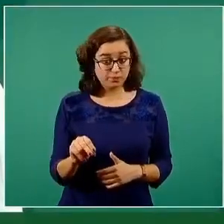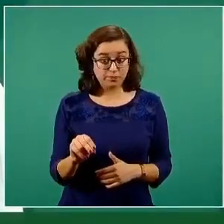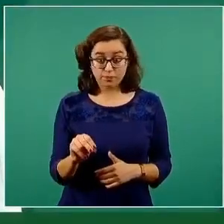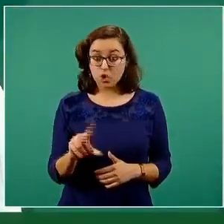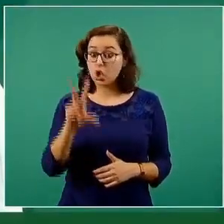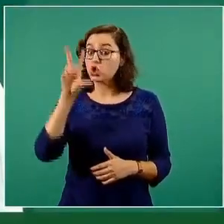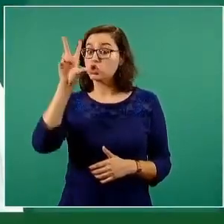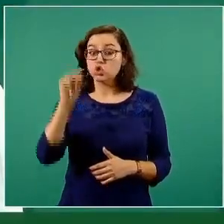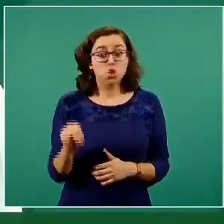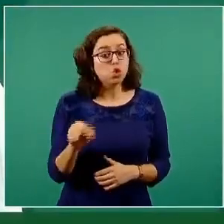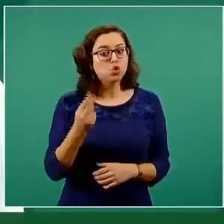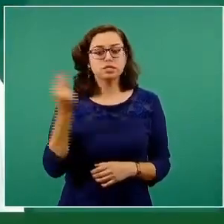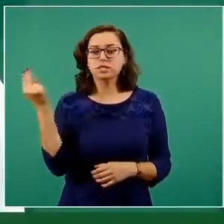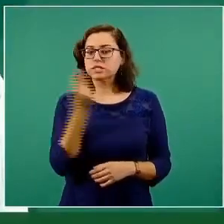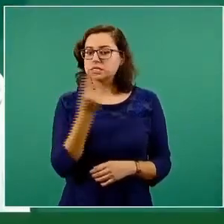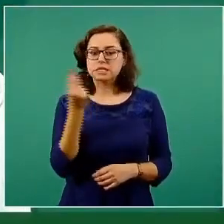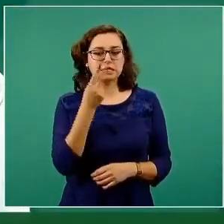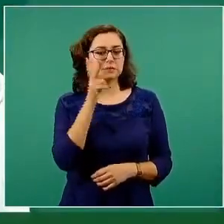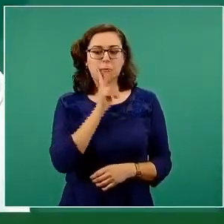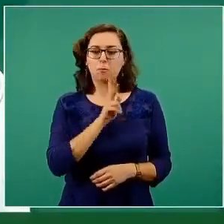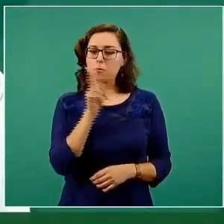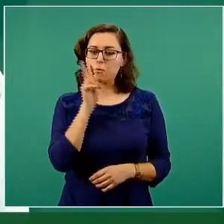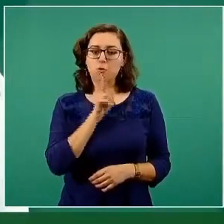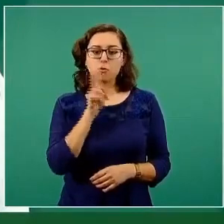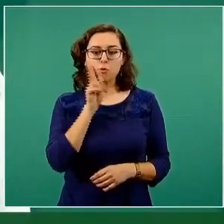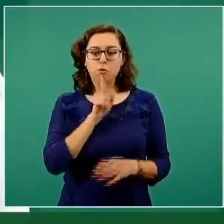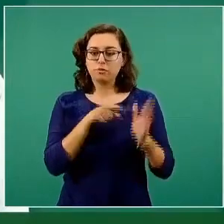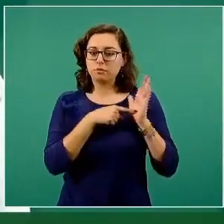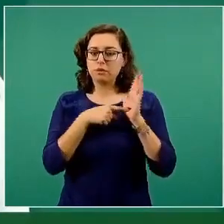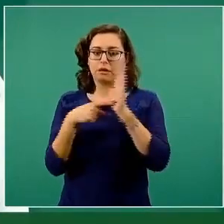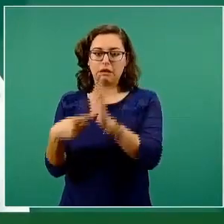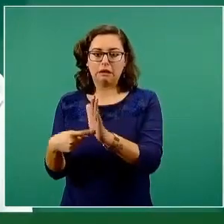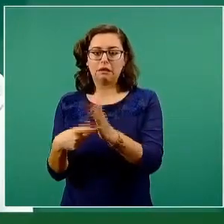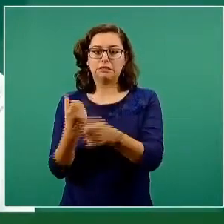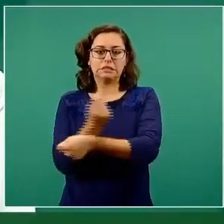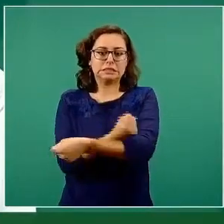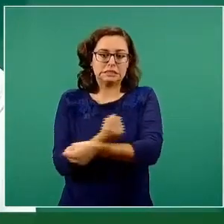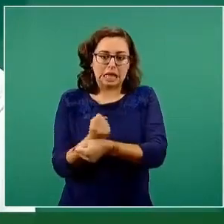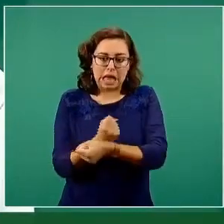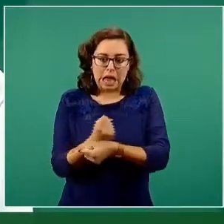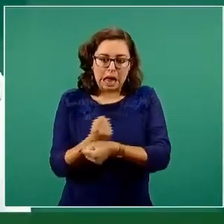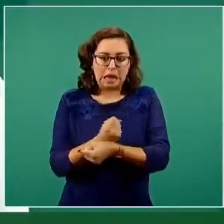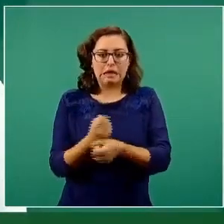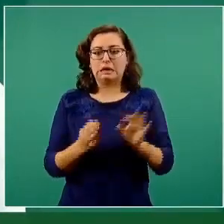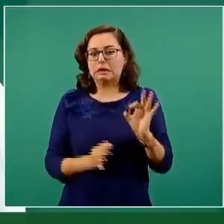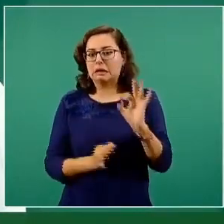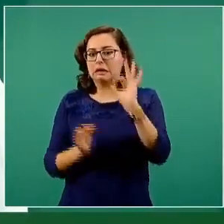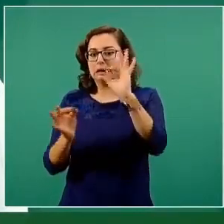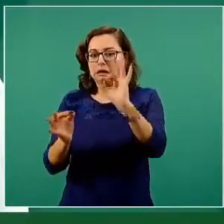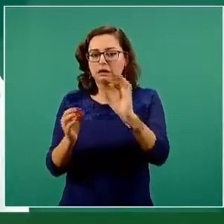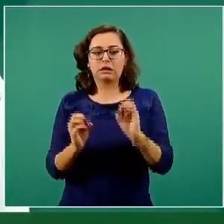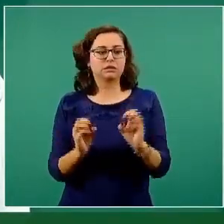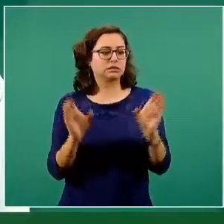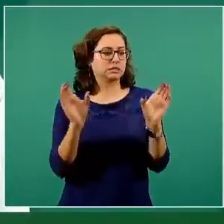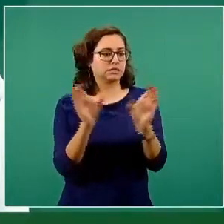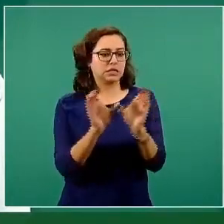requiere comprobante alguno, no se requiere una prueba inmunológica de embarazo, no se requiere un certificado clínico del embarazo,